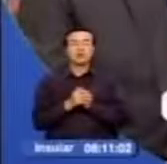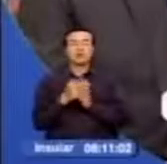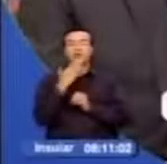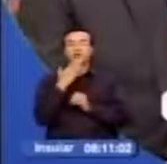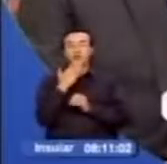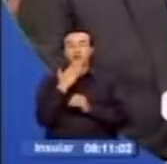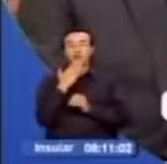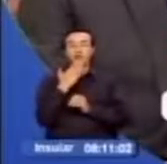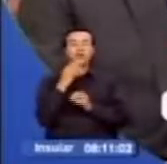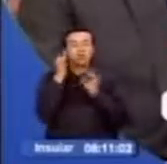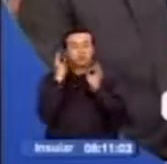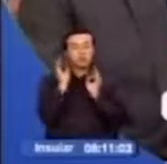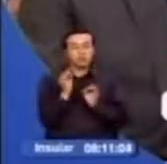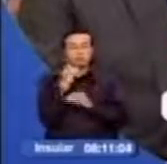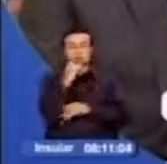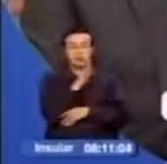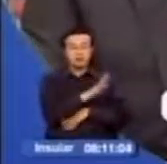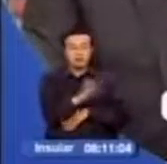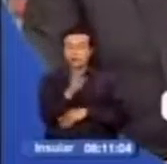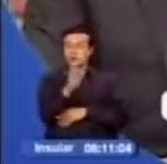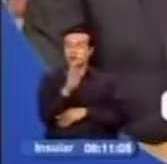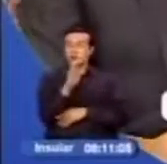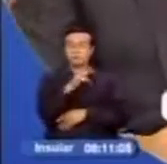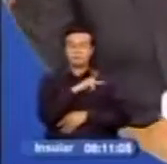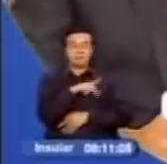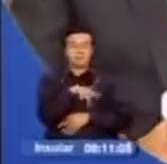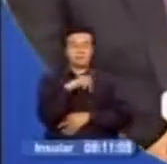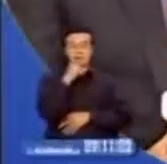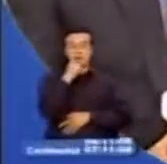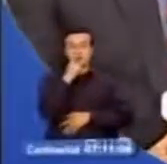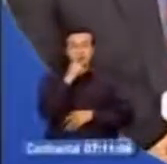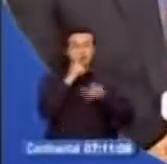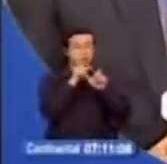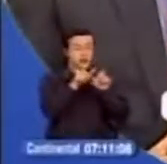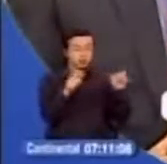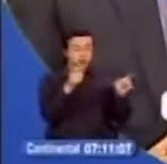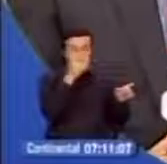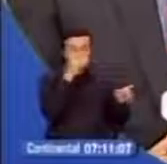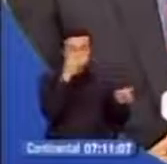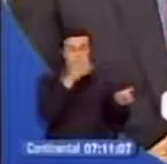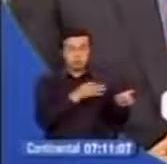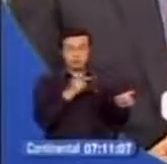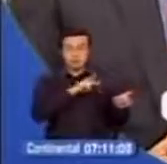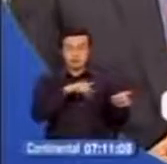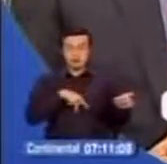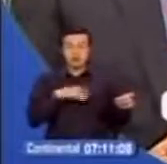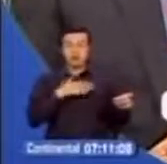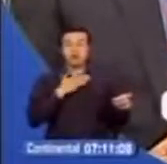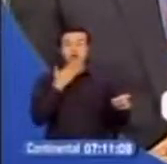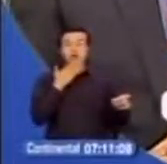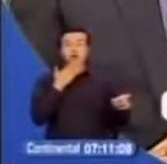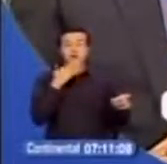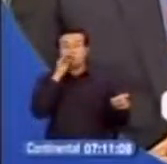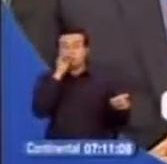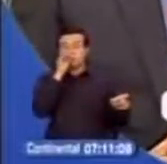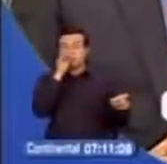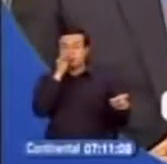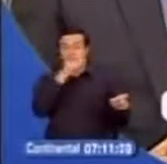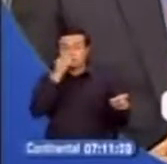interés colectivo los intereses parciales, que siendo legítimos son por lo regular